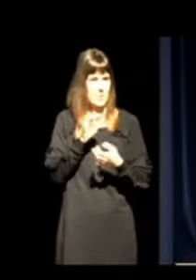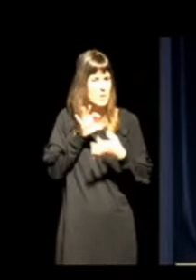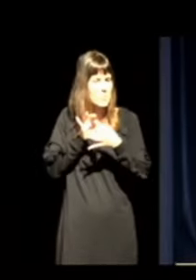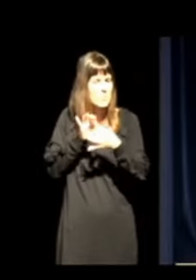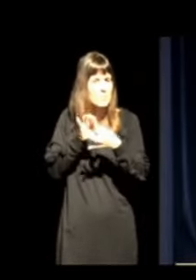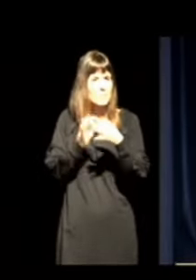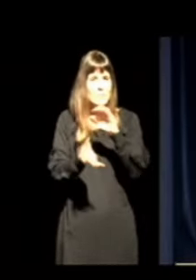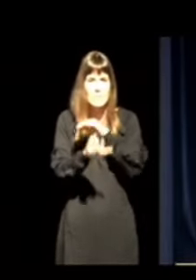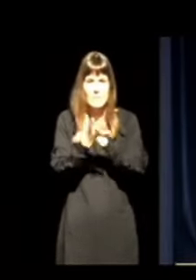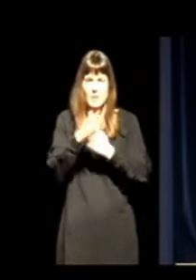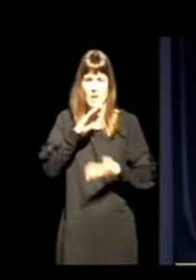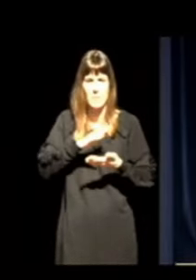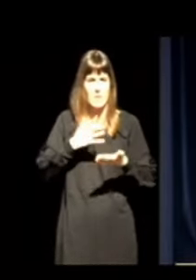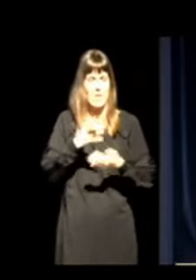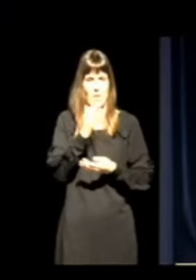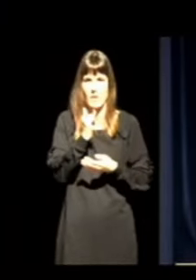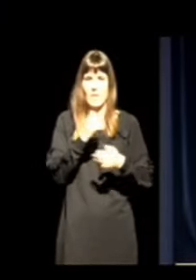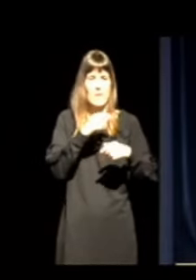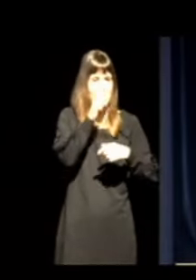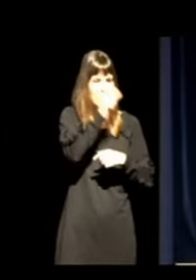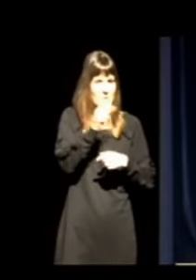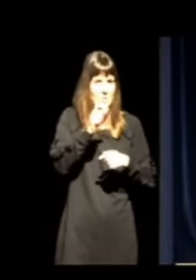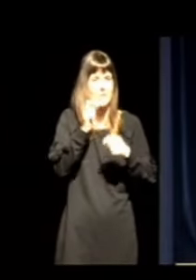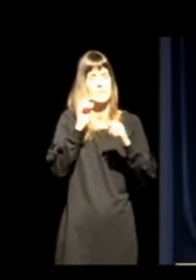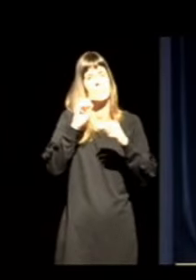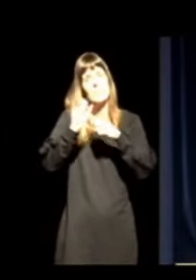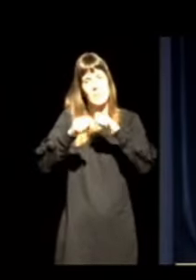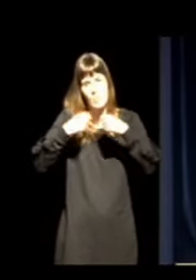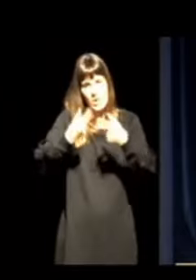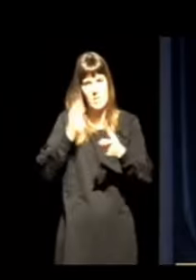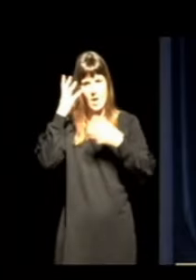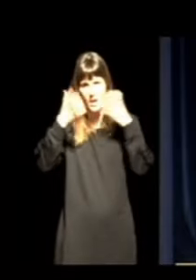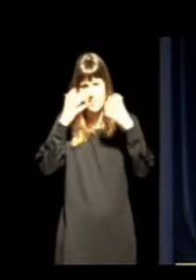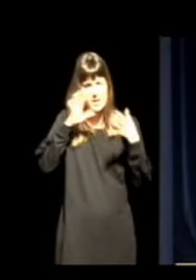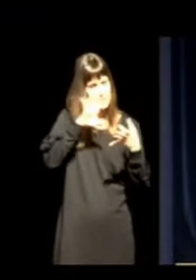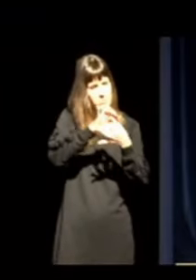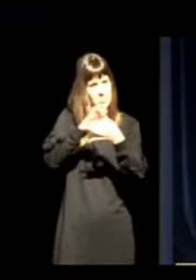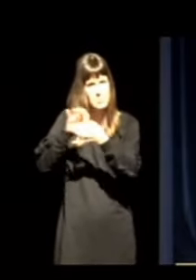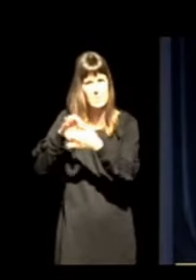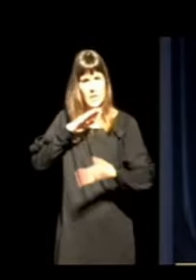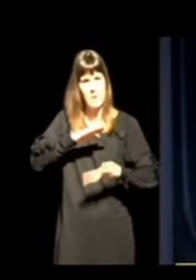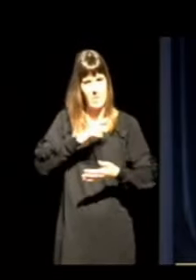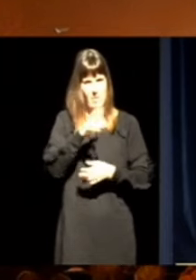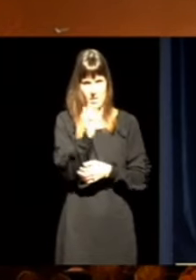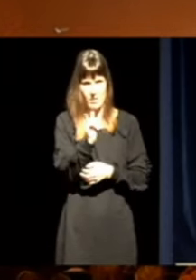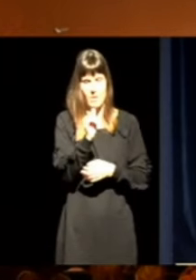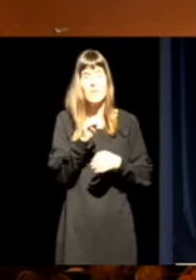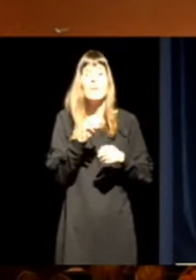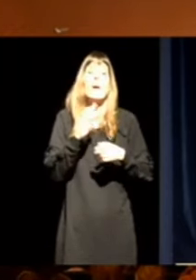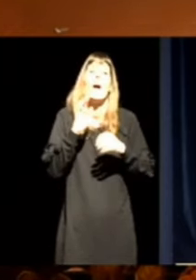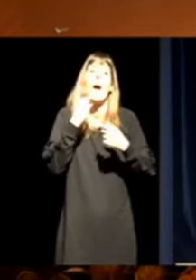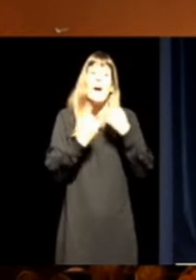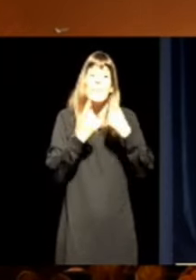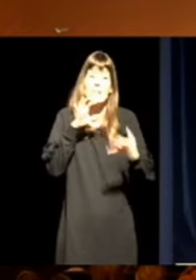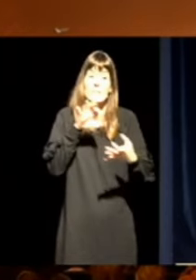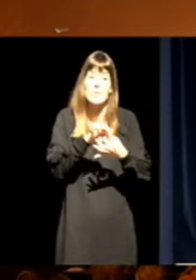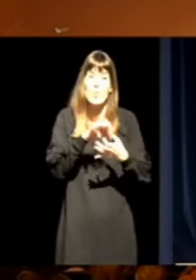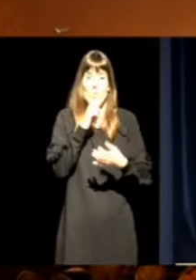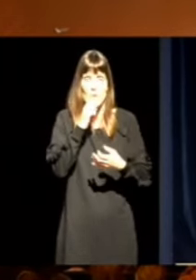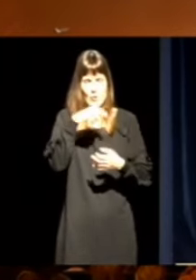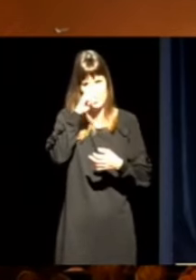con las personas, con los animales, con la naturaleza. Otra cosa es que sepamos vincularnos y sepamos